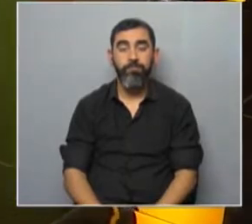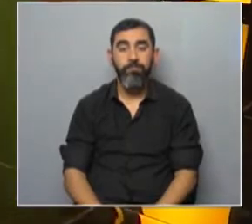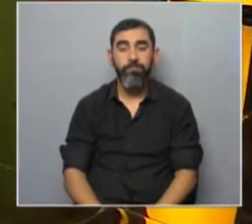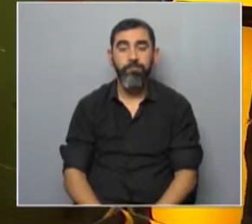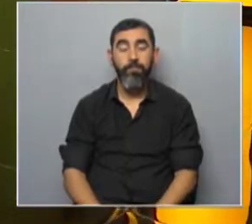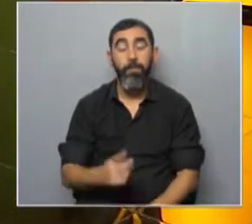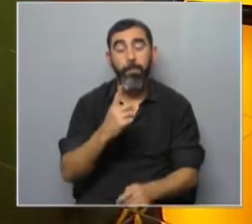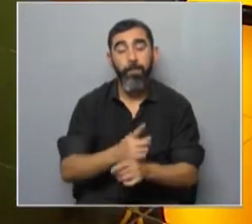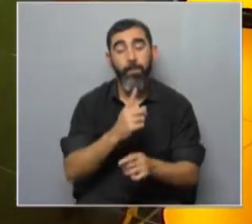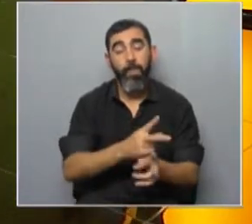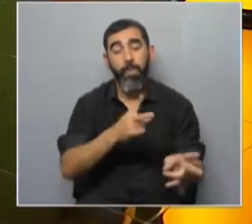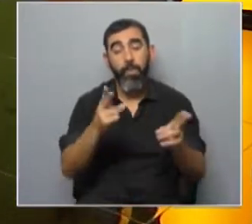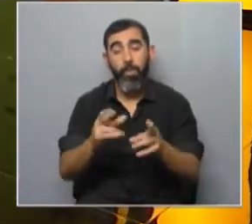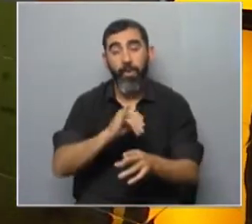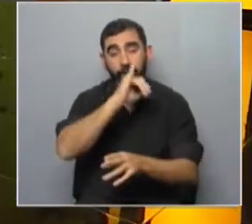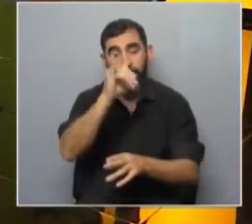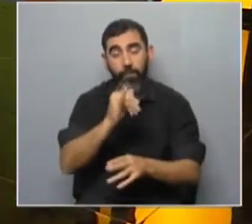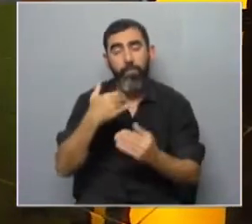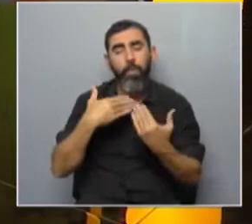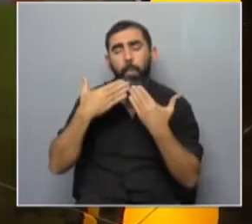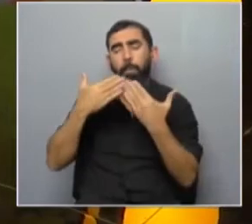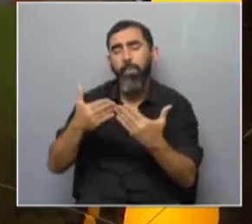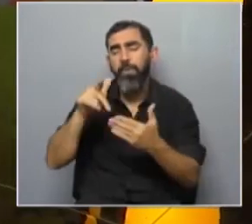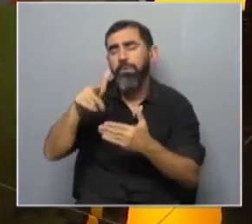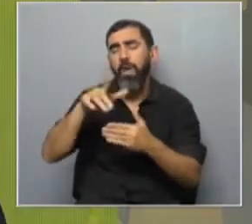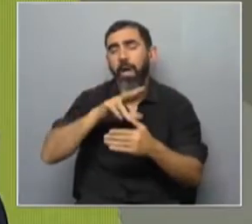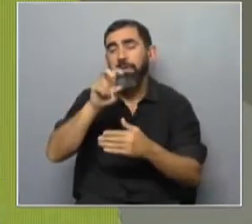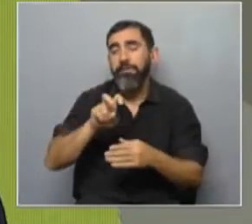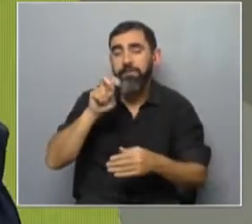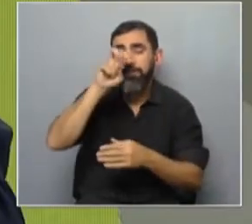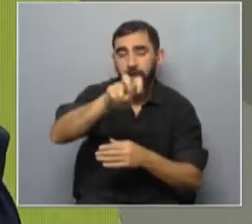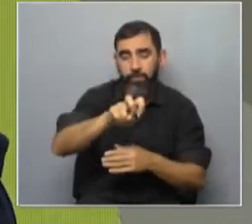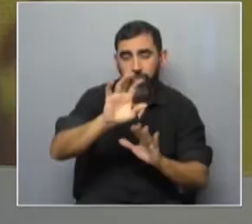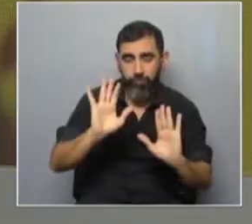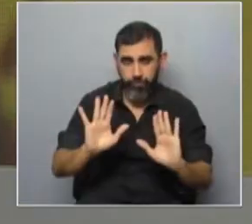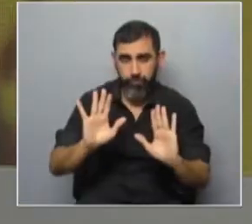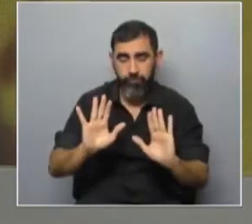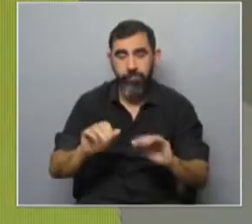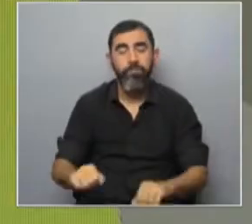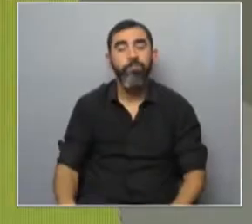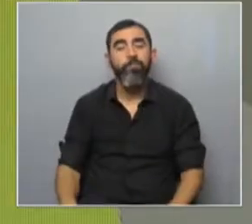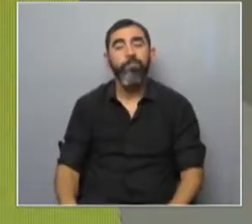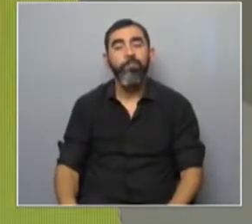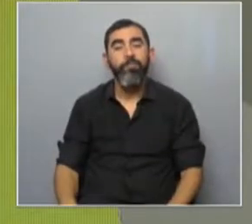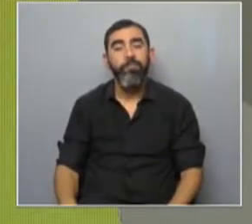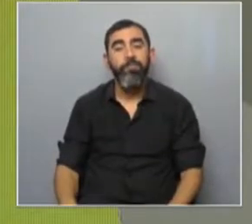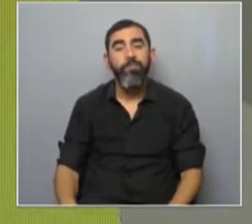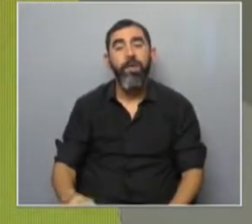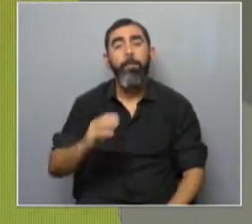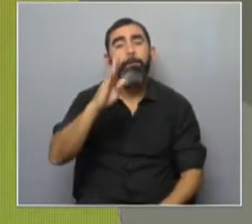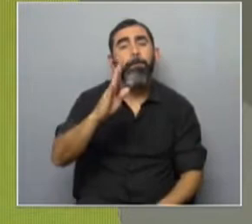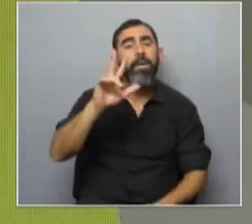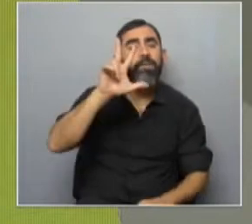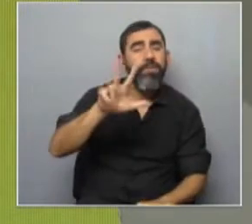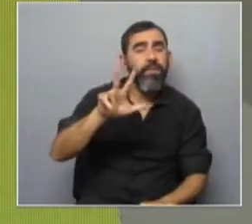Alexandra, hasta acá la primera parte del informe. Recordemos, yo les preguntaba en dónde. Esto está registrado en Salto. En Salto, sí. Y para referencia, el P3 lo